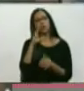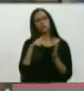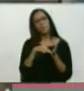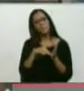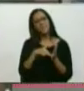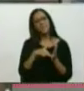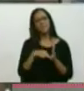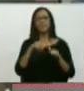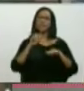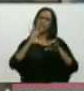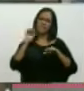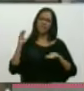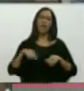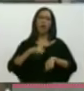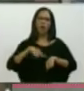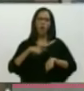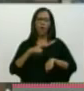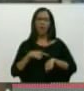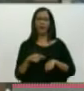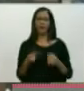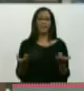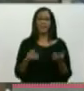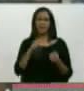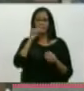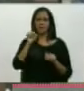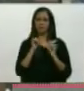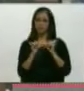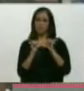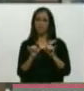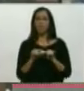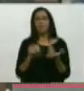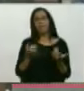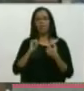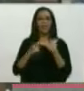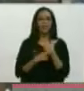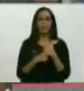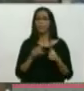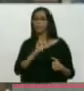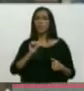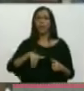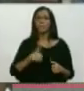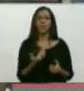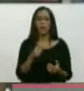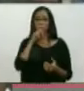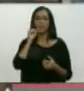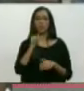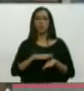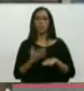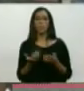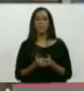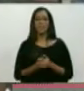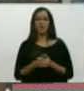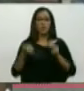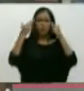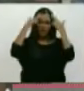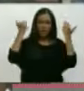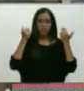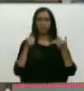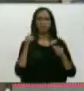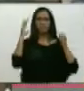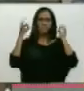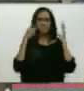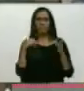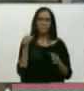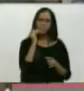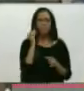8.500 horas y el amigo de la revolución bananera nada que cae. Y lo peor es que Guaidó no ha podido ni va a poder con Maduro, porque es un inexperto, un improvisador y un